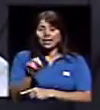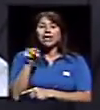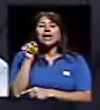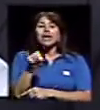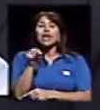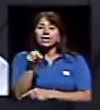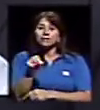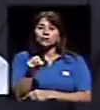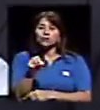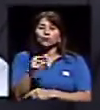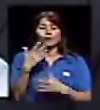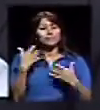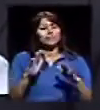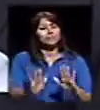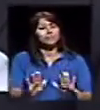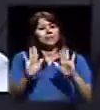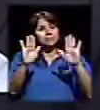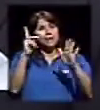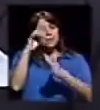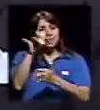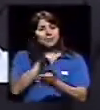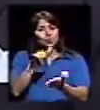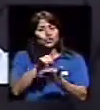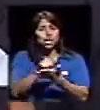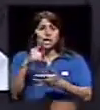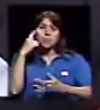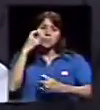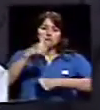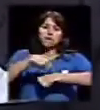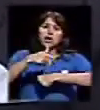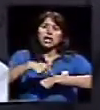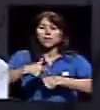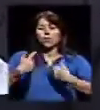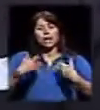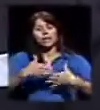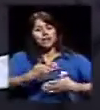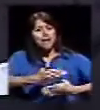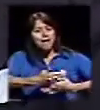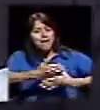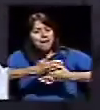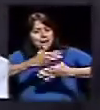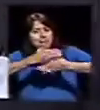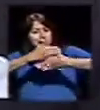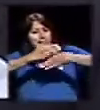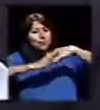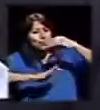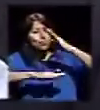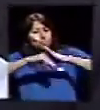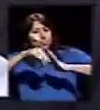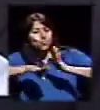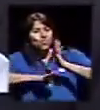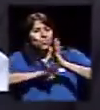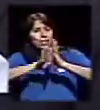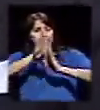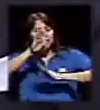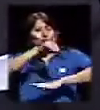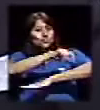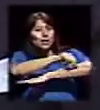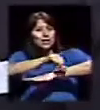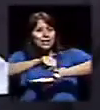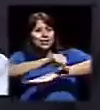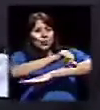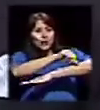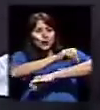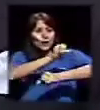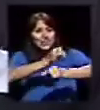para San José maravilloso, porque fue la época del gran desarrollo arquitectónico e institucional centrado en San José. Del Liceo de